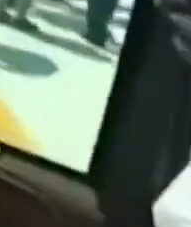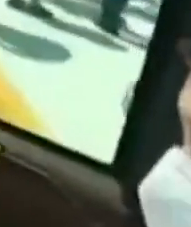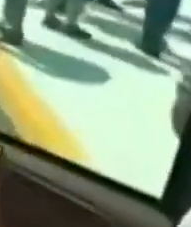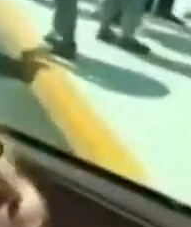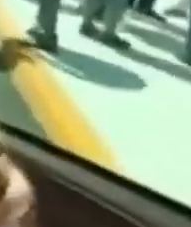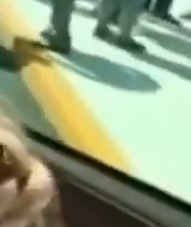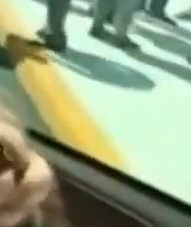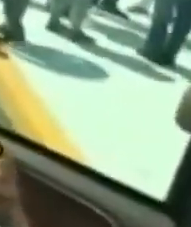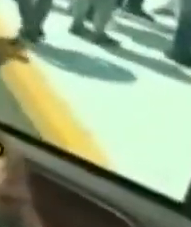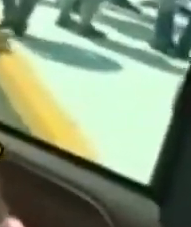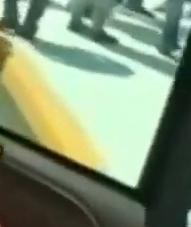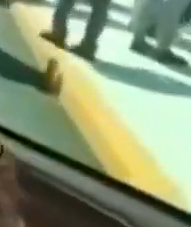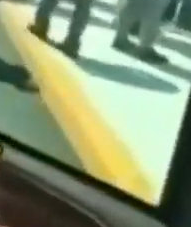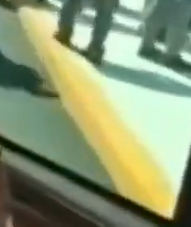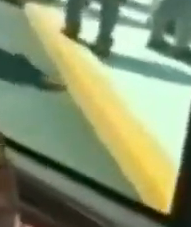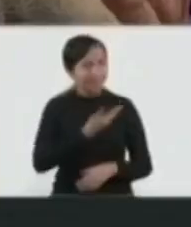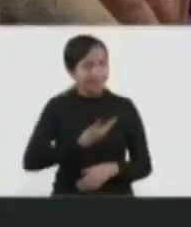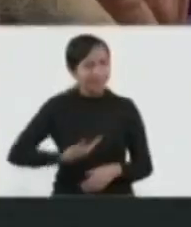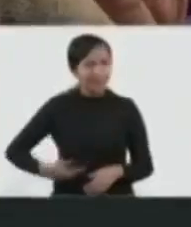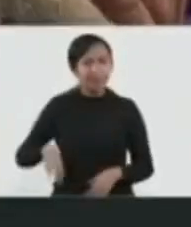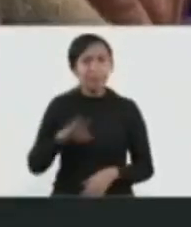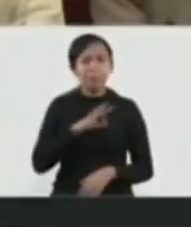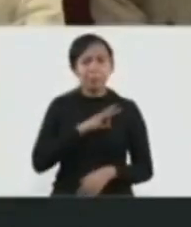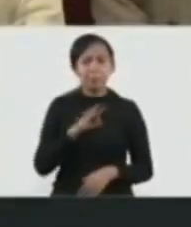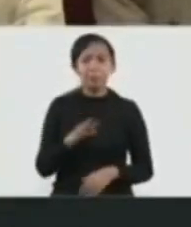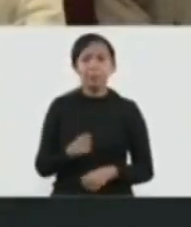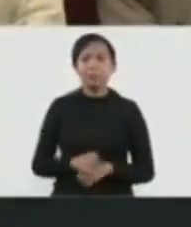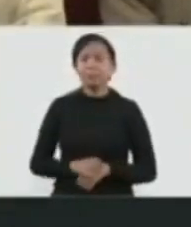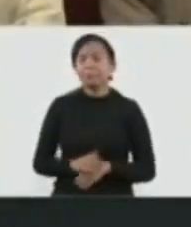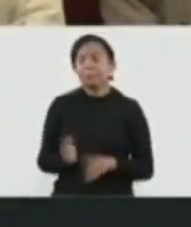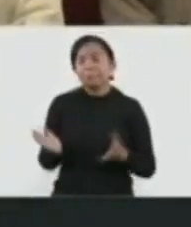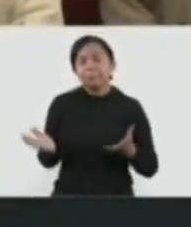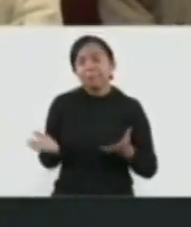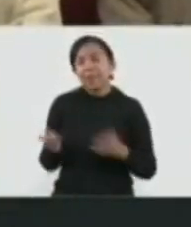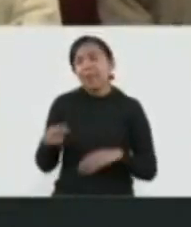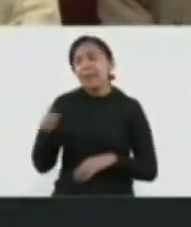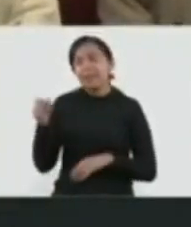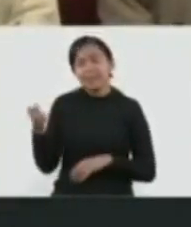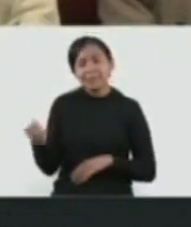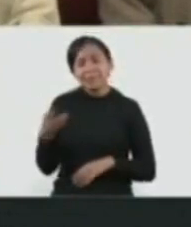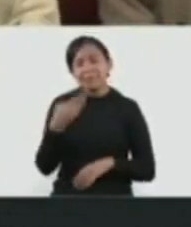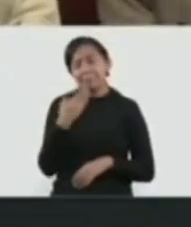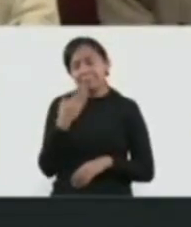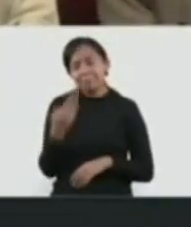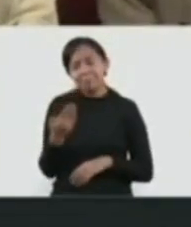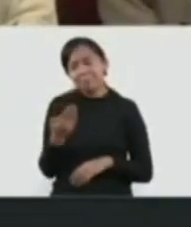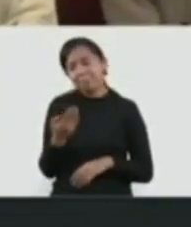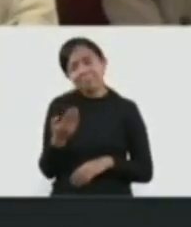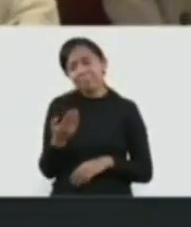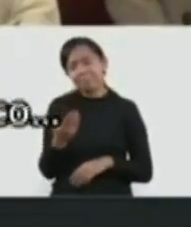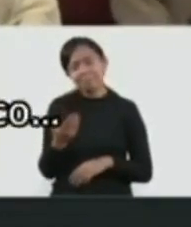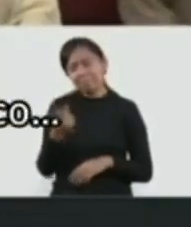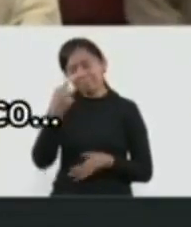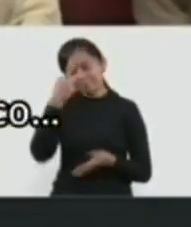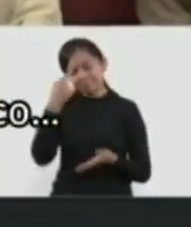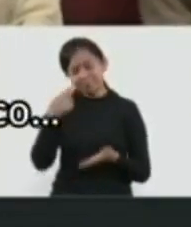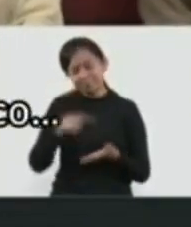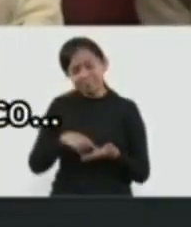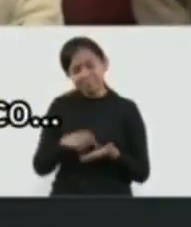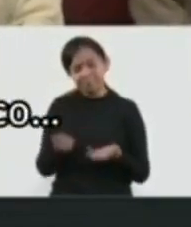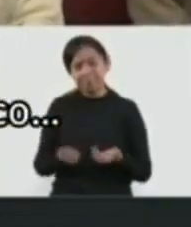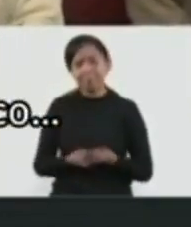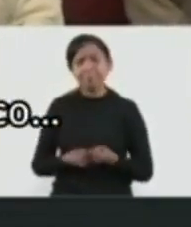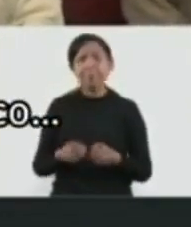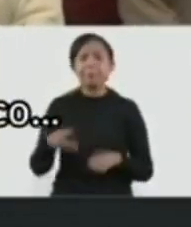será removido del cargo, gobernador? Creo que esté bien, la verdad. Yo creo que si no está bien dentro del movimiento,